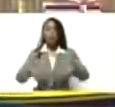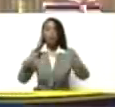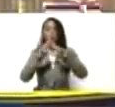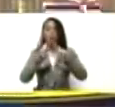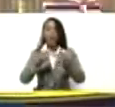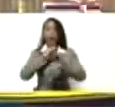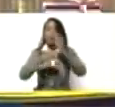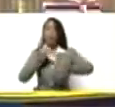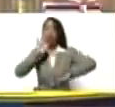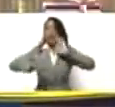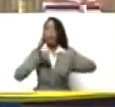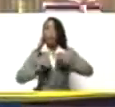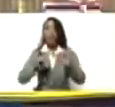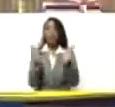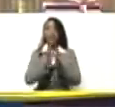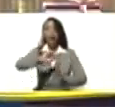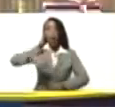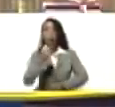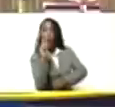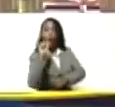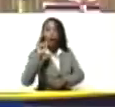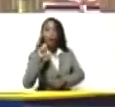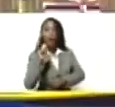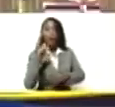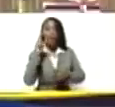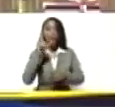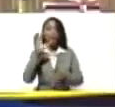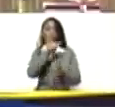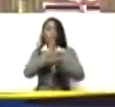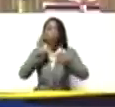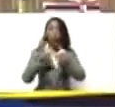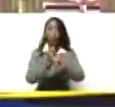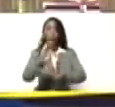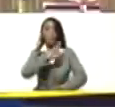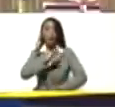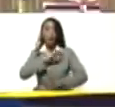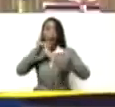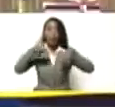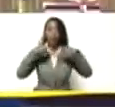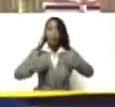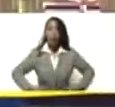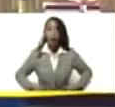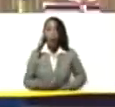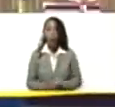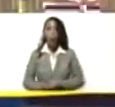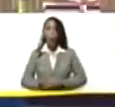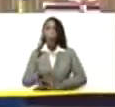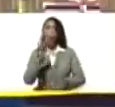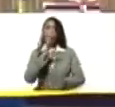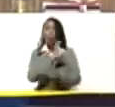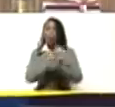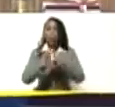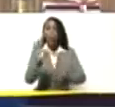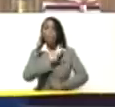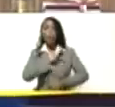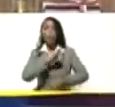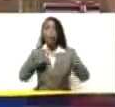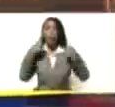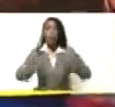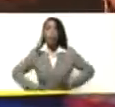tambores de san juan patrimonio cultural de la humanidad patrimonio inmaterial de la